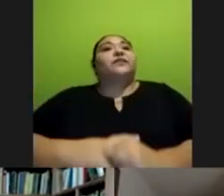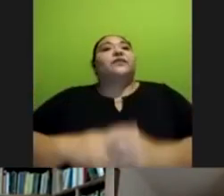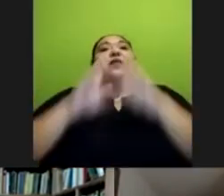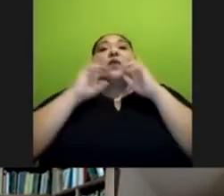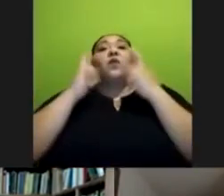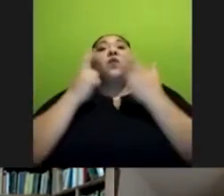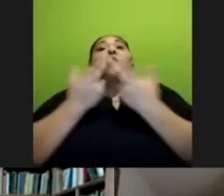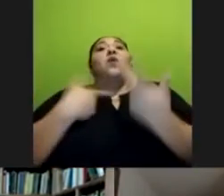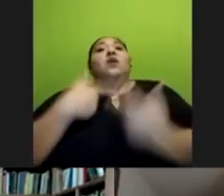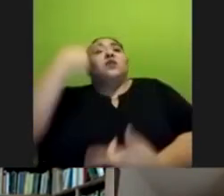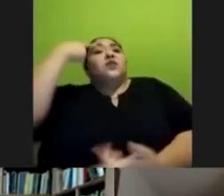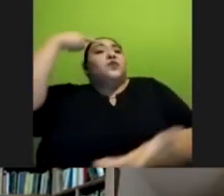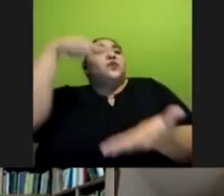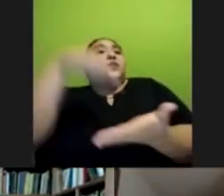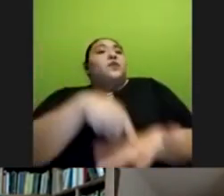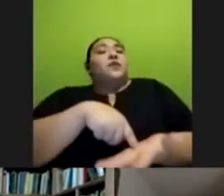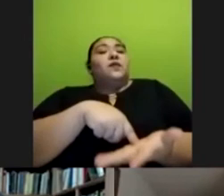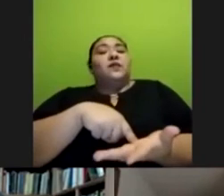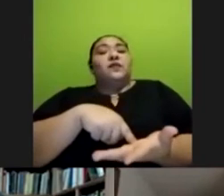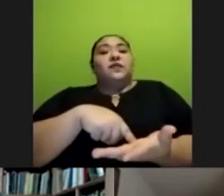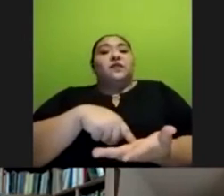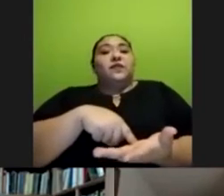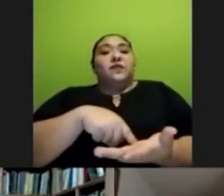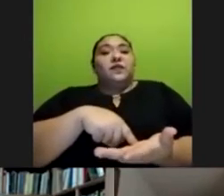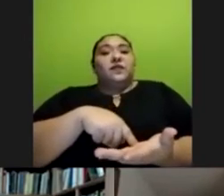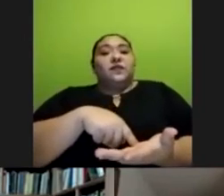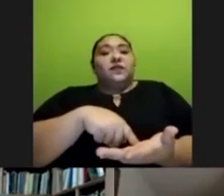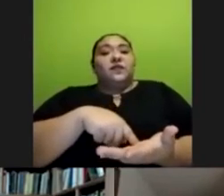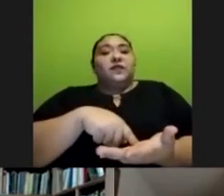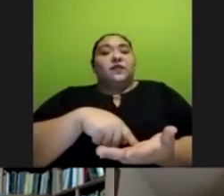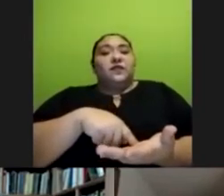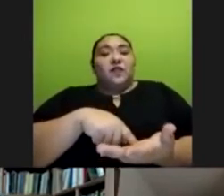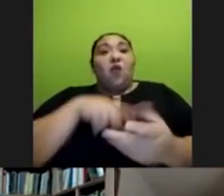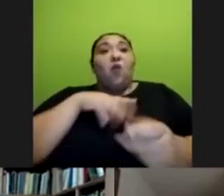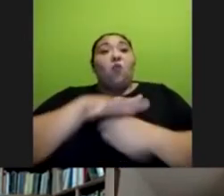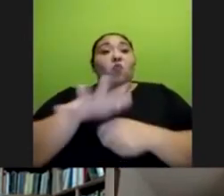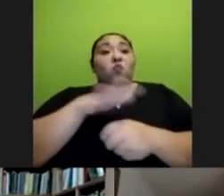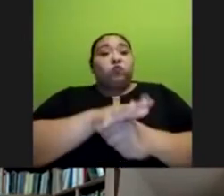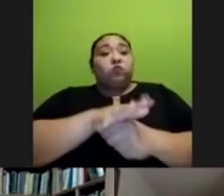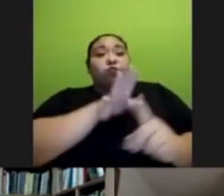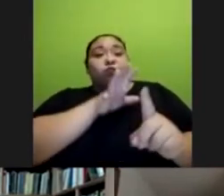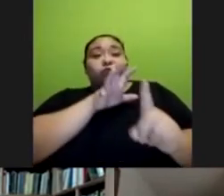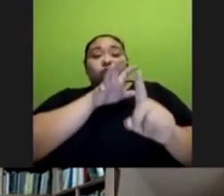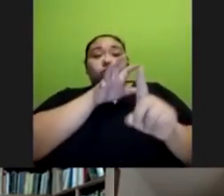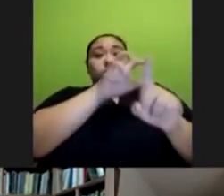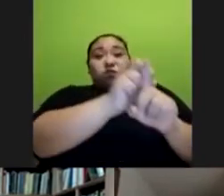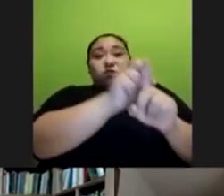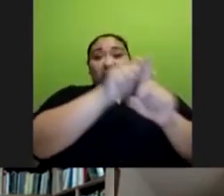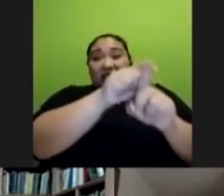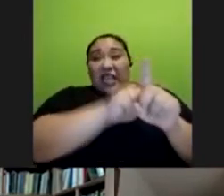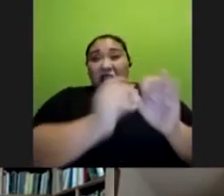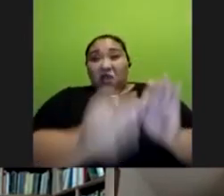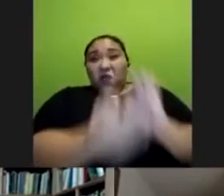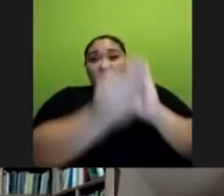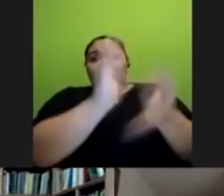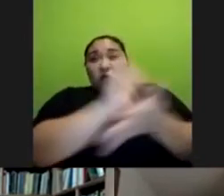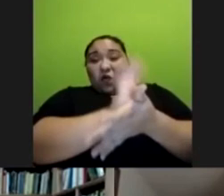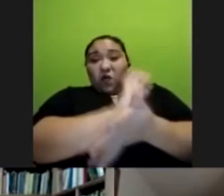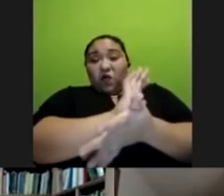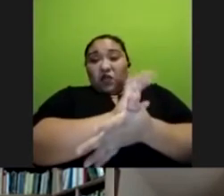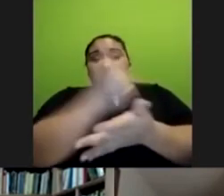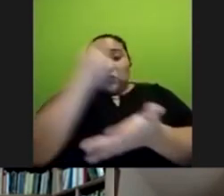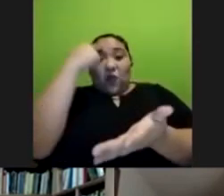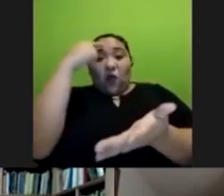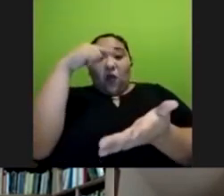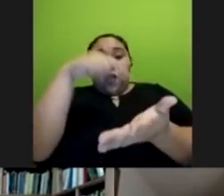que pues que exhiben uno de los grandes desafíos de la lucha contra la discriminación. Yo creo que en tiempos